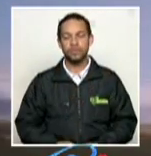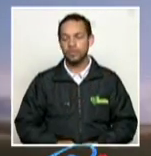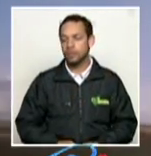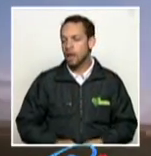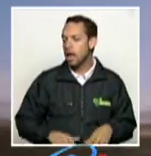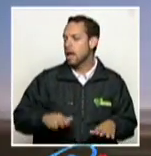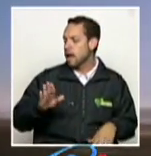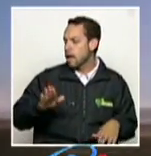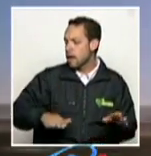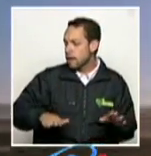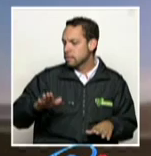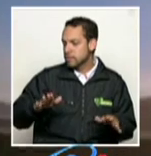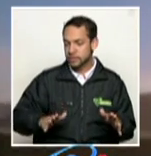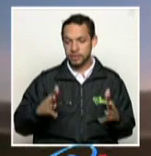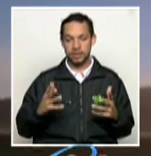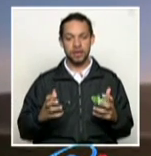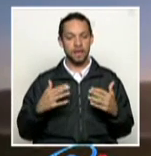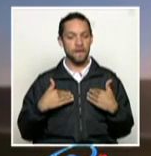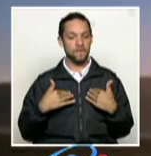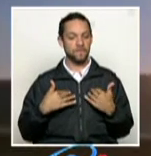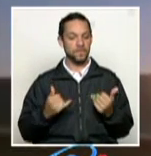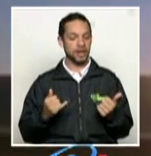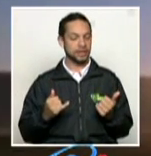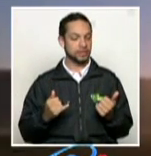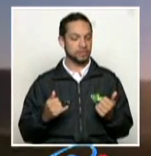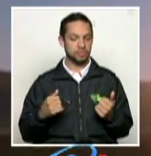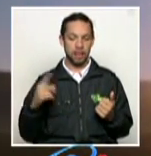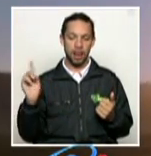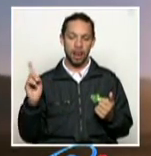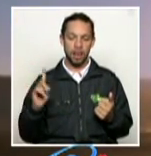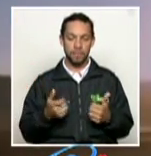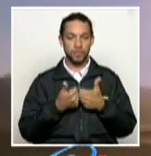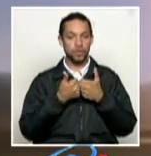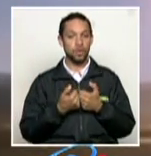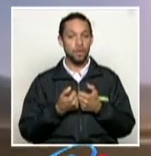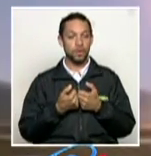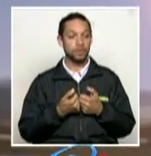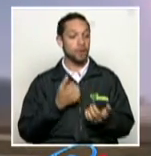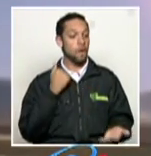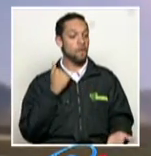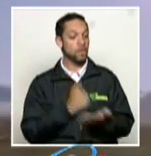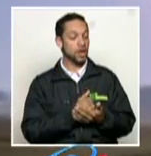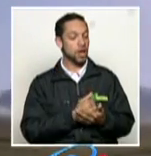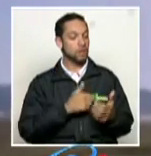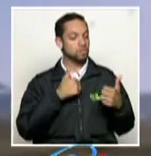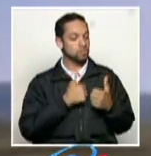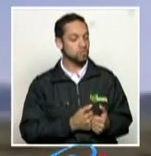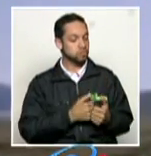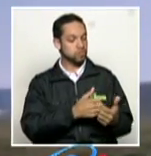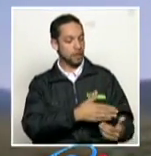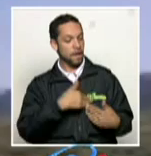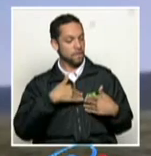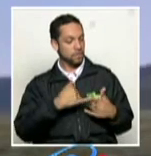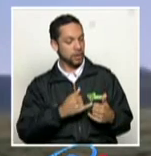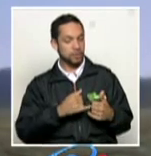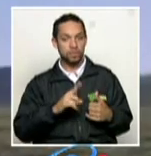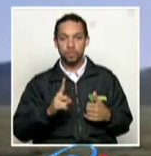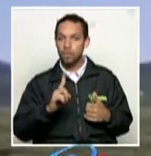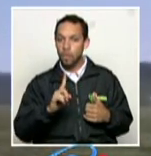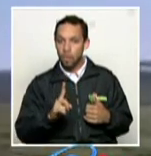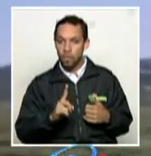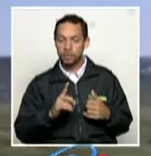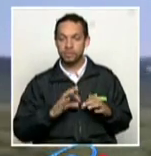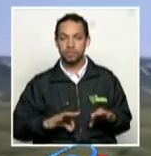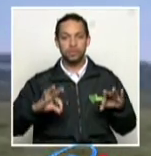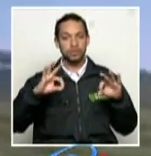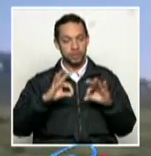Demasiado a menudo esperamos que la felicidad llegue como resultado de nuestras relaciones y no que sea una premisa sobre la cual construir una